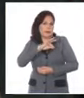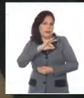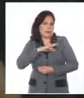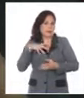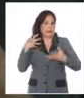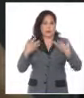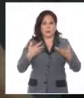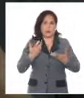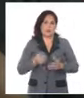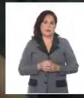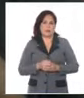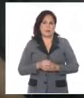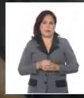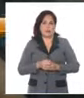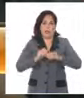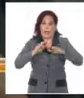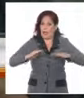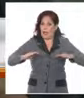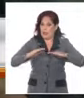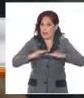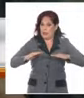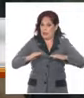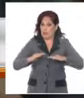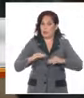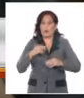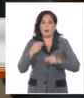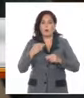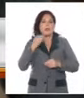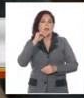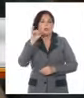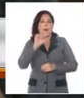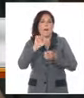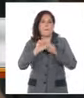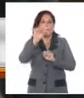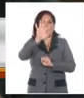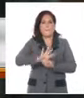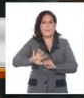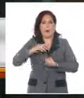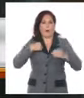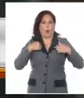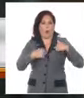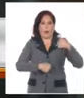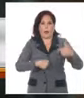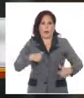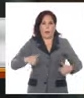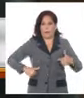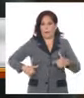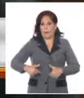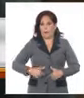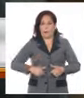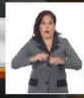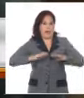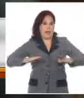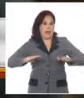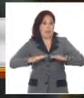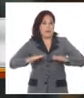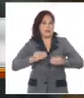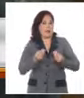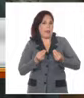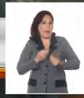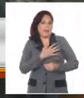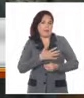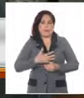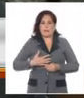Este ejercicio se llama cartografía corporal o mapeo corporal. Es como hacer un ejercicio sensibilizador